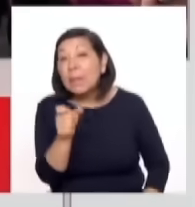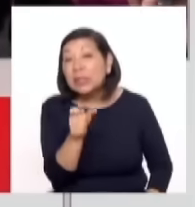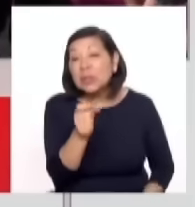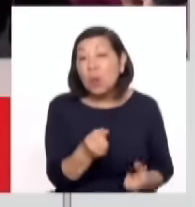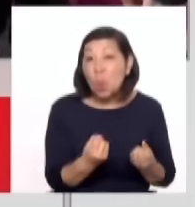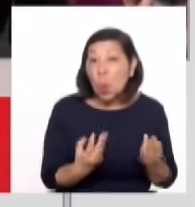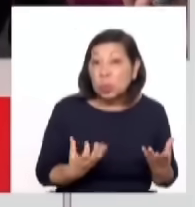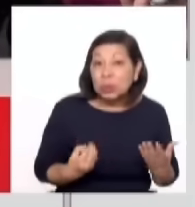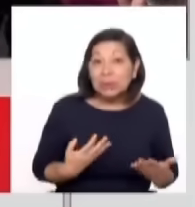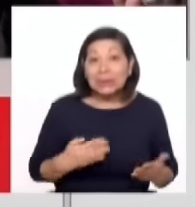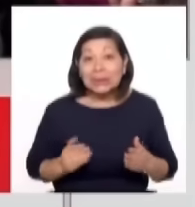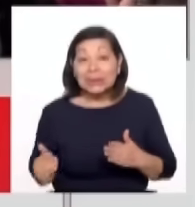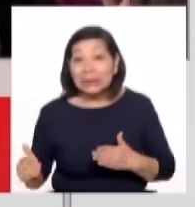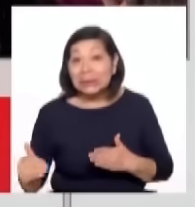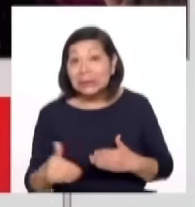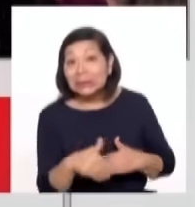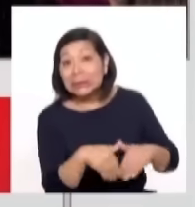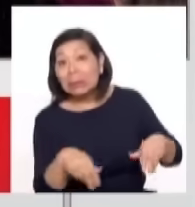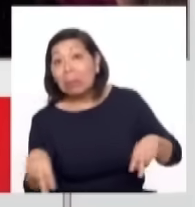pasado por la zona de